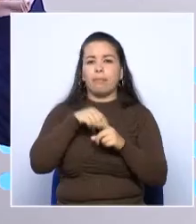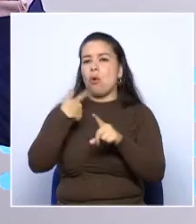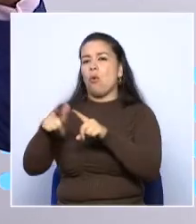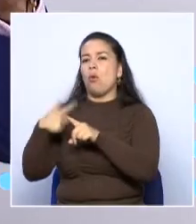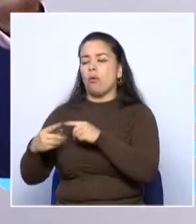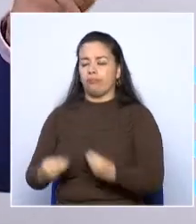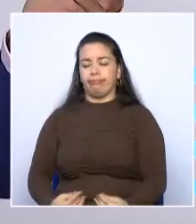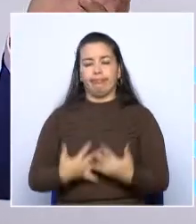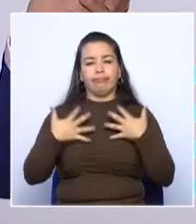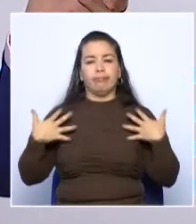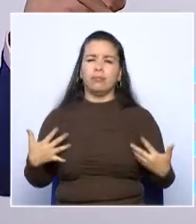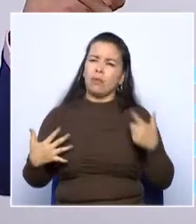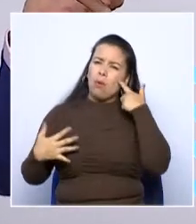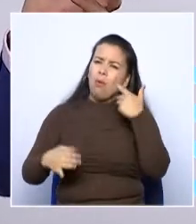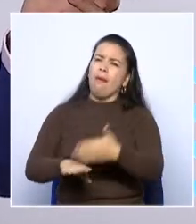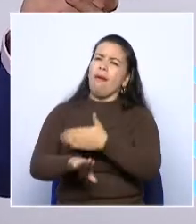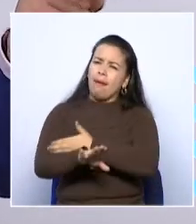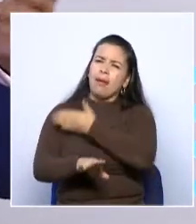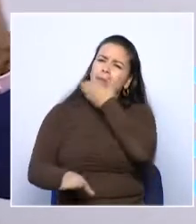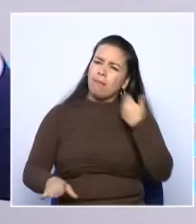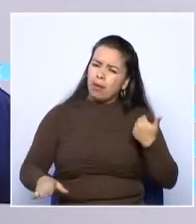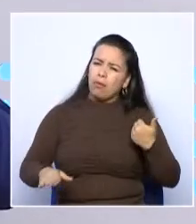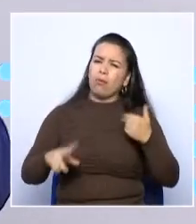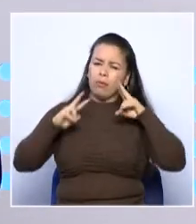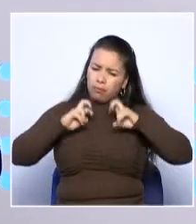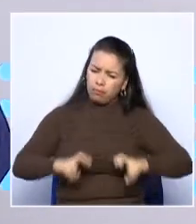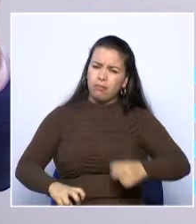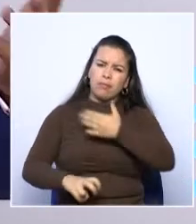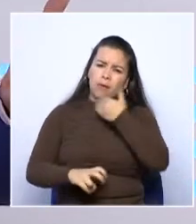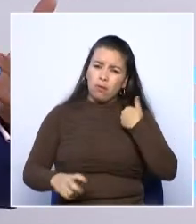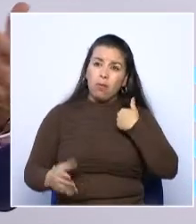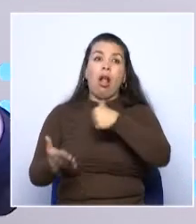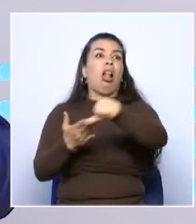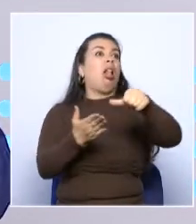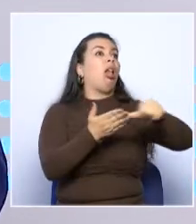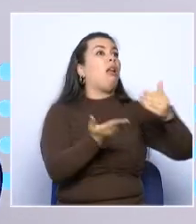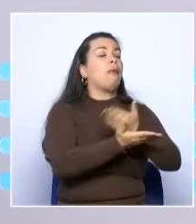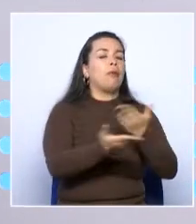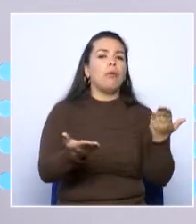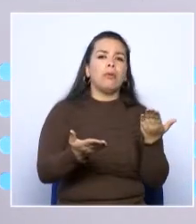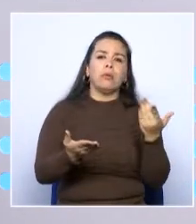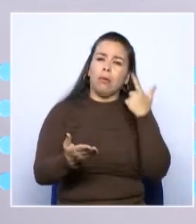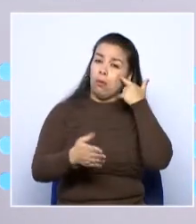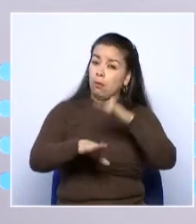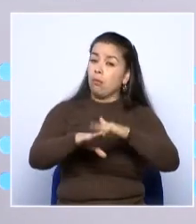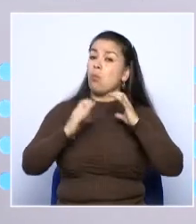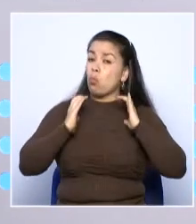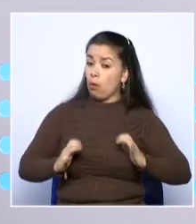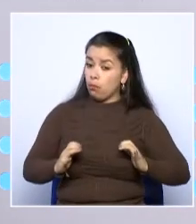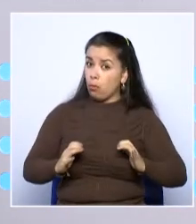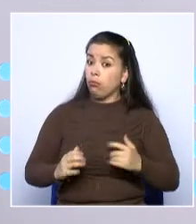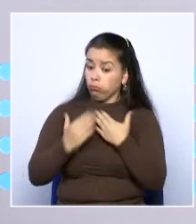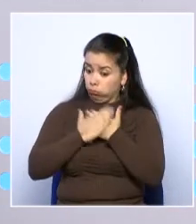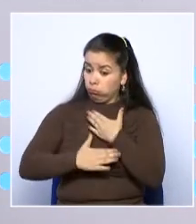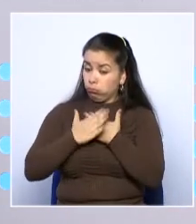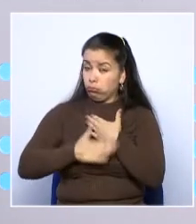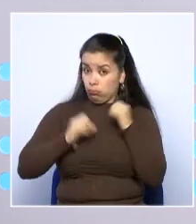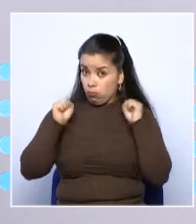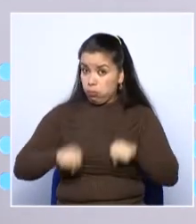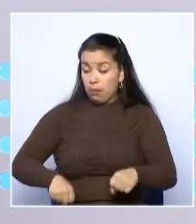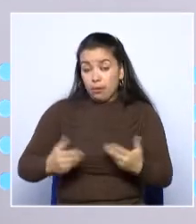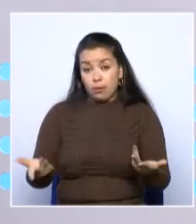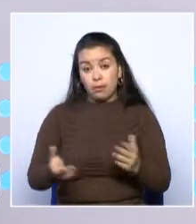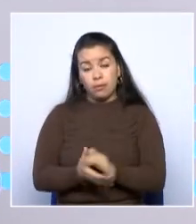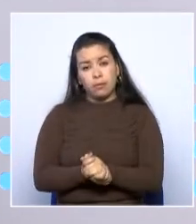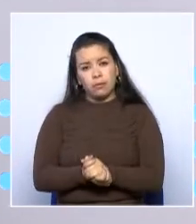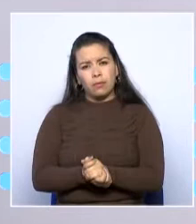partes. Evitemos eso. Así como le invertimos a tantas cosas, ¿no creen que el cuerpo se merece eso? Yo a